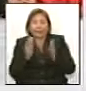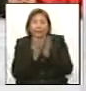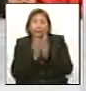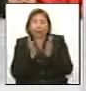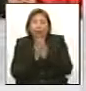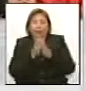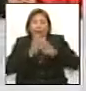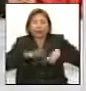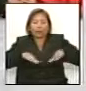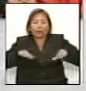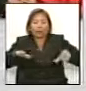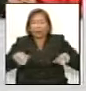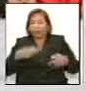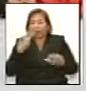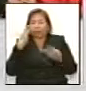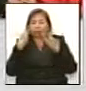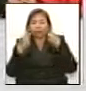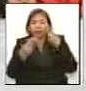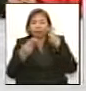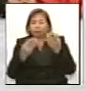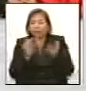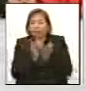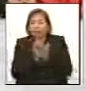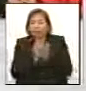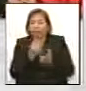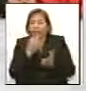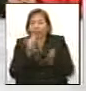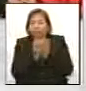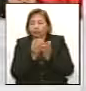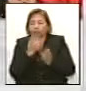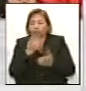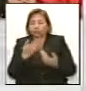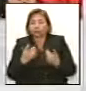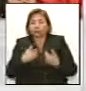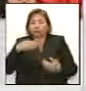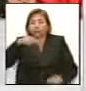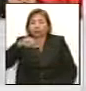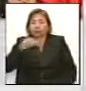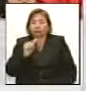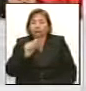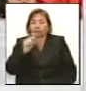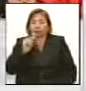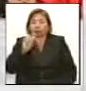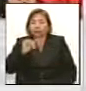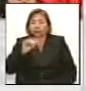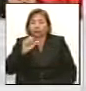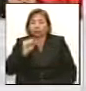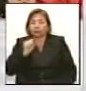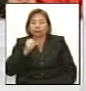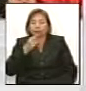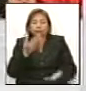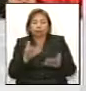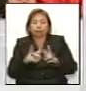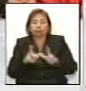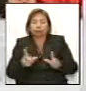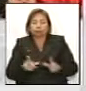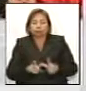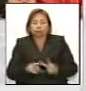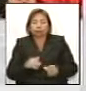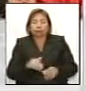de los niños, la visita a la institución educativa Las Palmas, donde se encuentra ubicado en